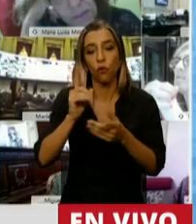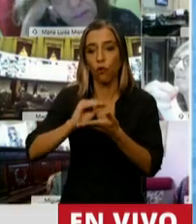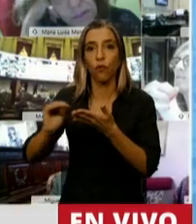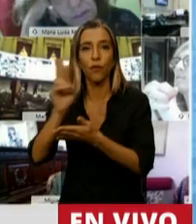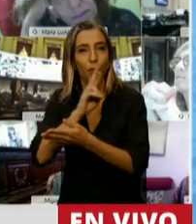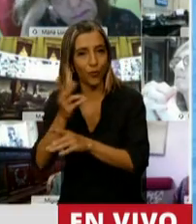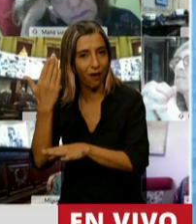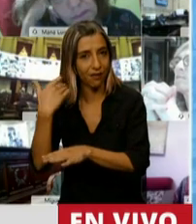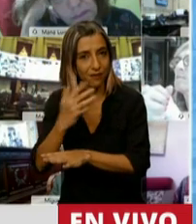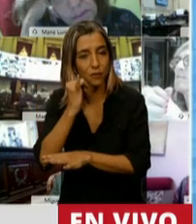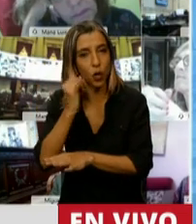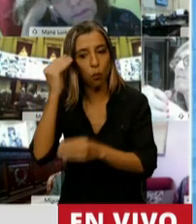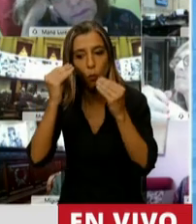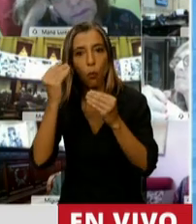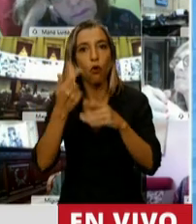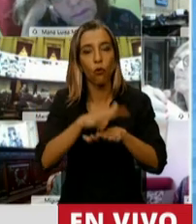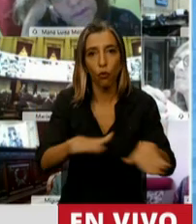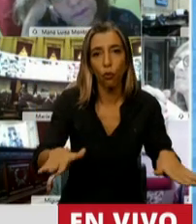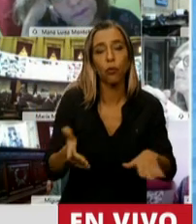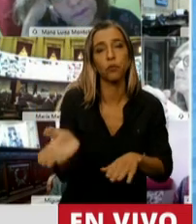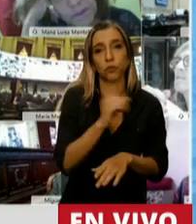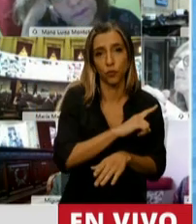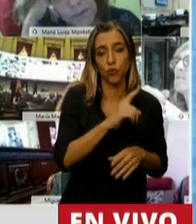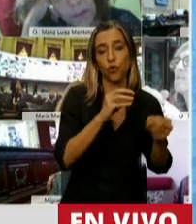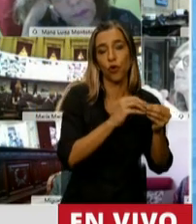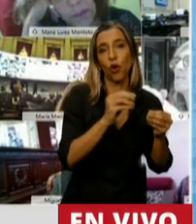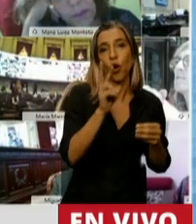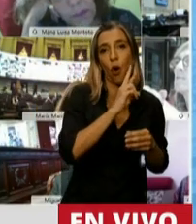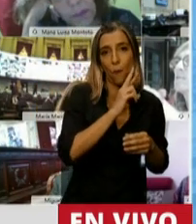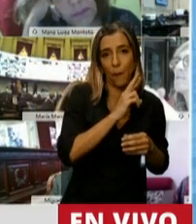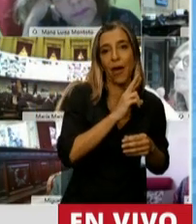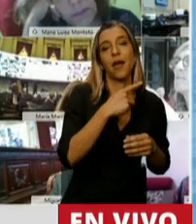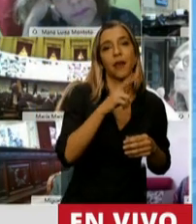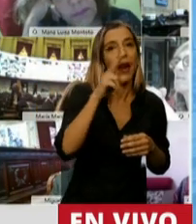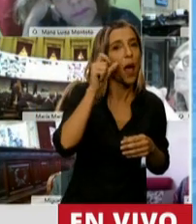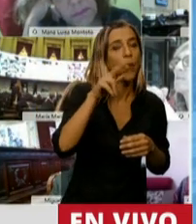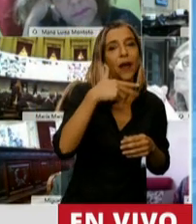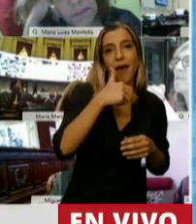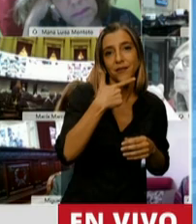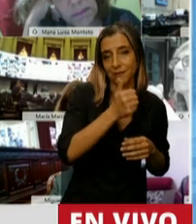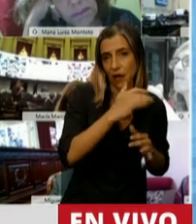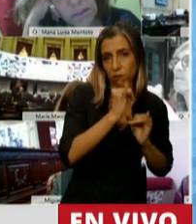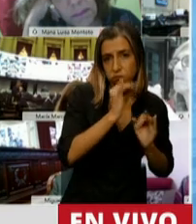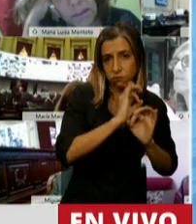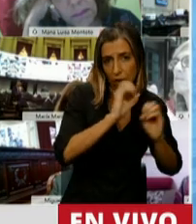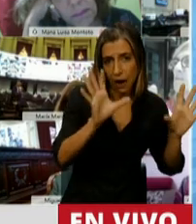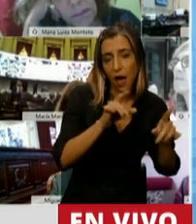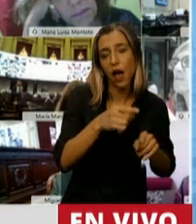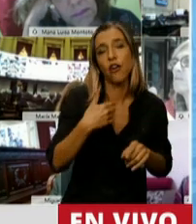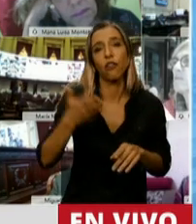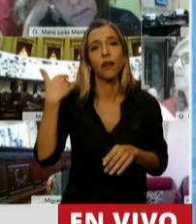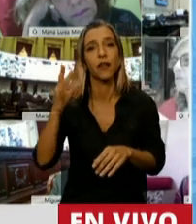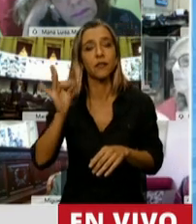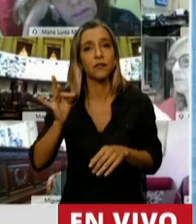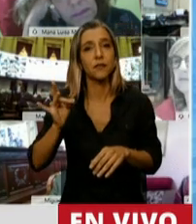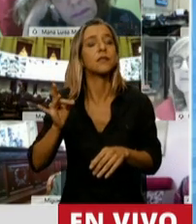Mi compañera acá, Claudia Bernaza, le contestó muy bien. Yo quería recordar que en diciembre del 2019, uno de cada dos niños,